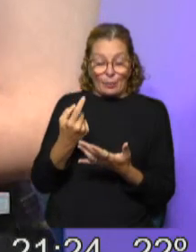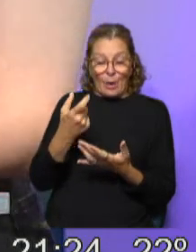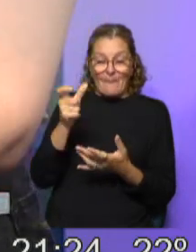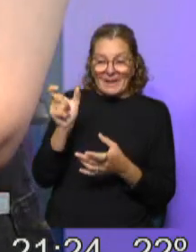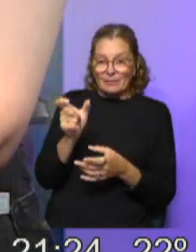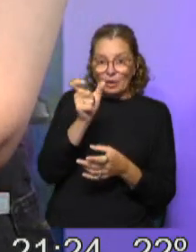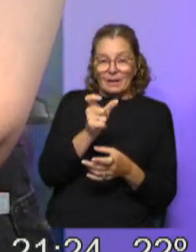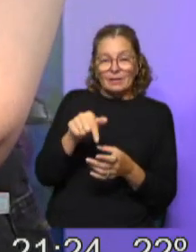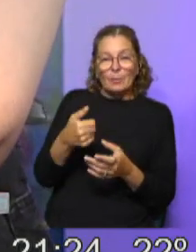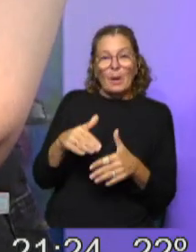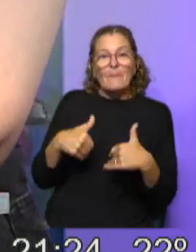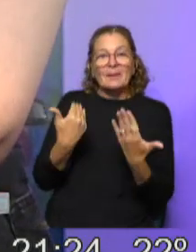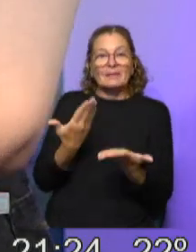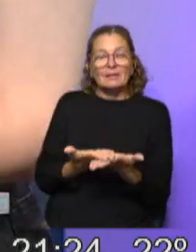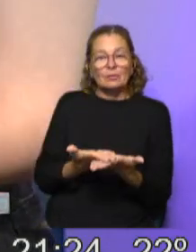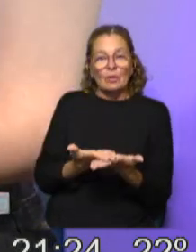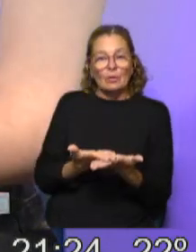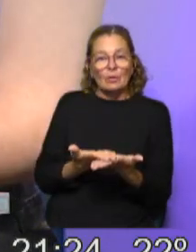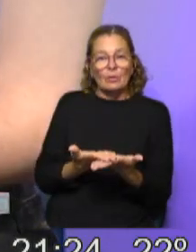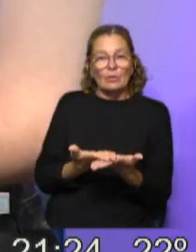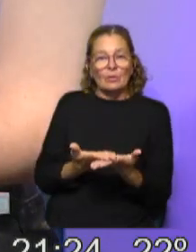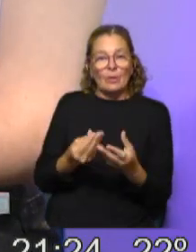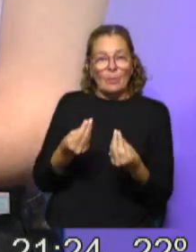Y después me presentó un tablero con